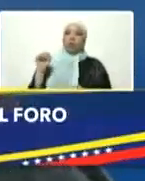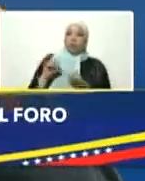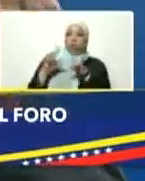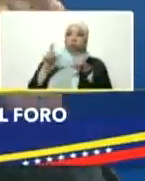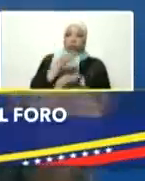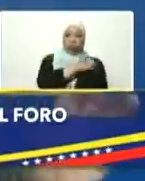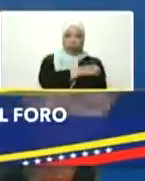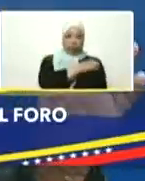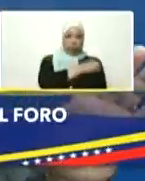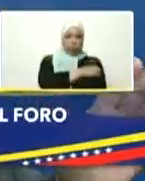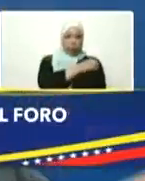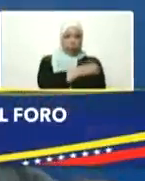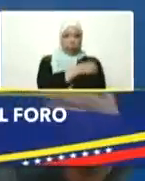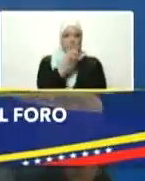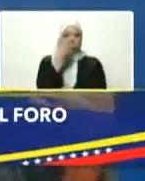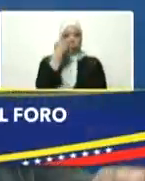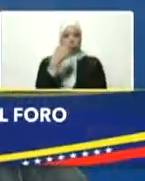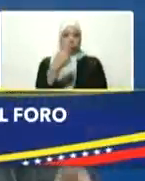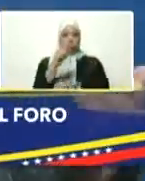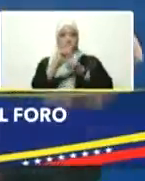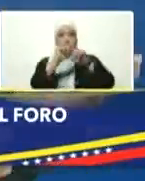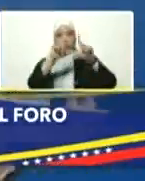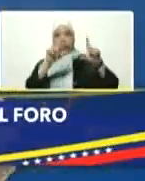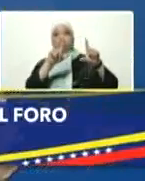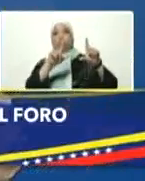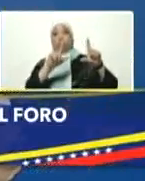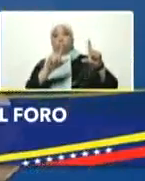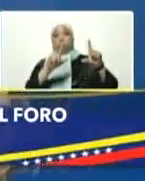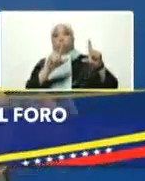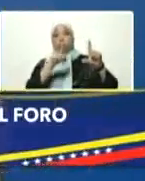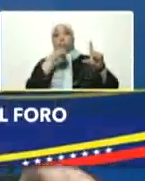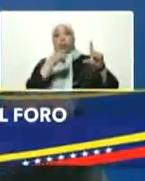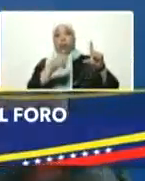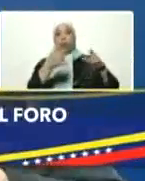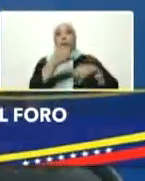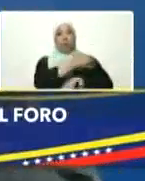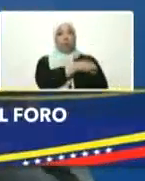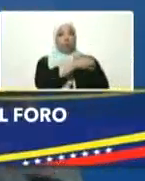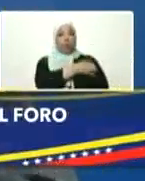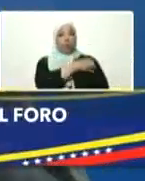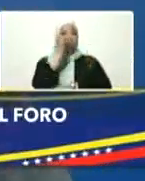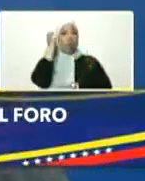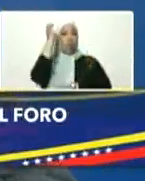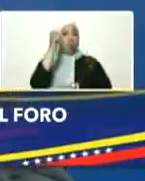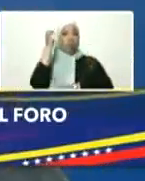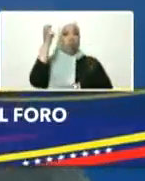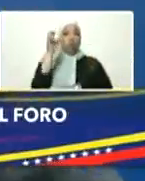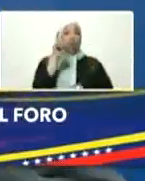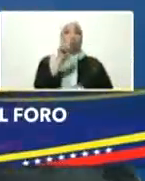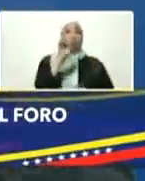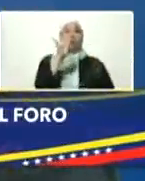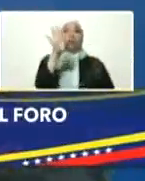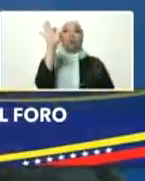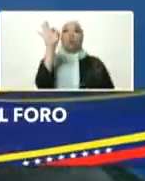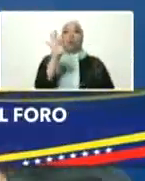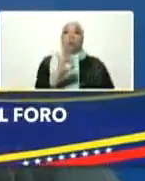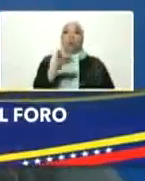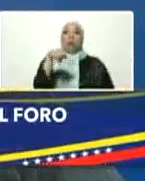no solamente es que ha ganado en Italia, es que imaginad una extrema derecha que tiene un 24,5% de votos